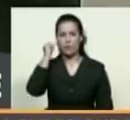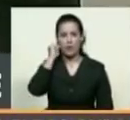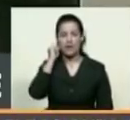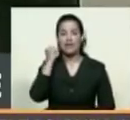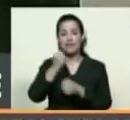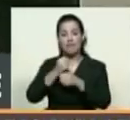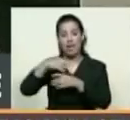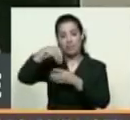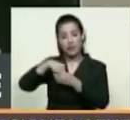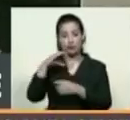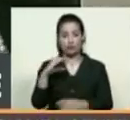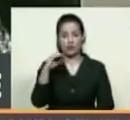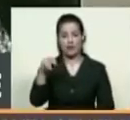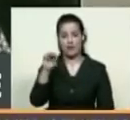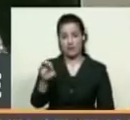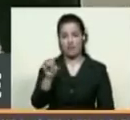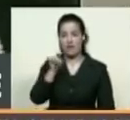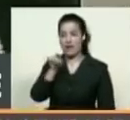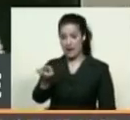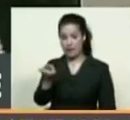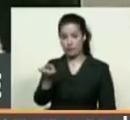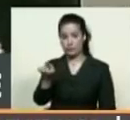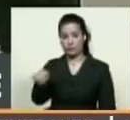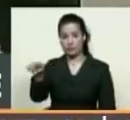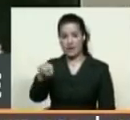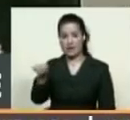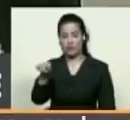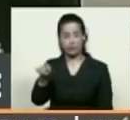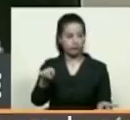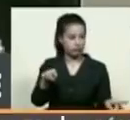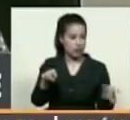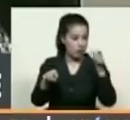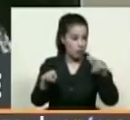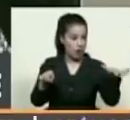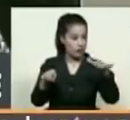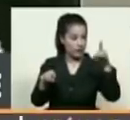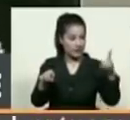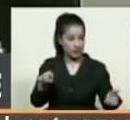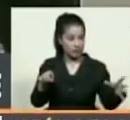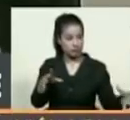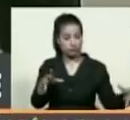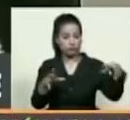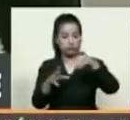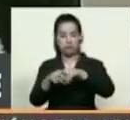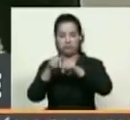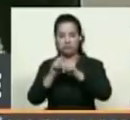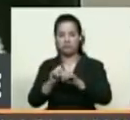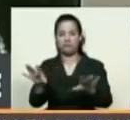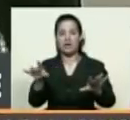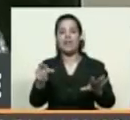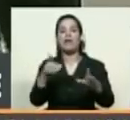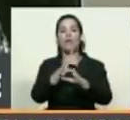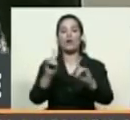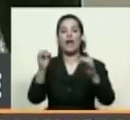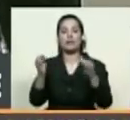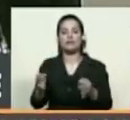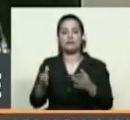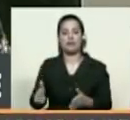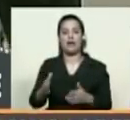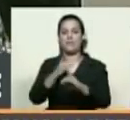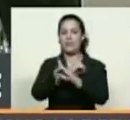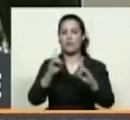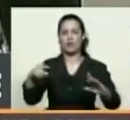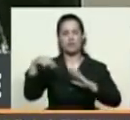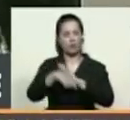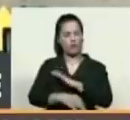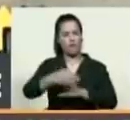Poder Electoral que convierten la voluntad del pueblo de Venezuela en expresión democrática, de una democracia